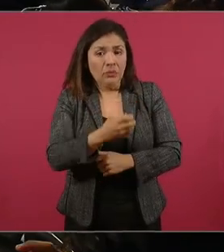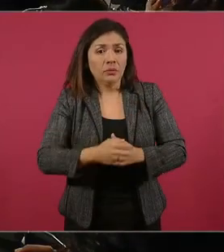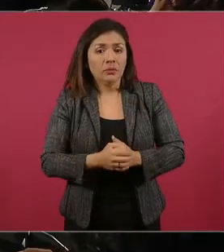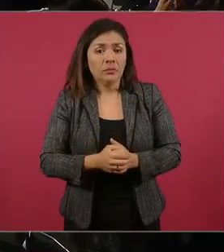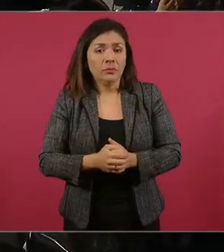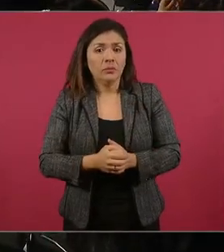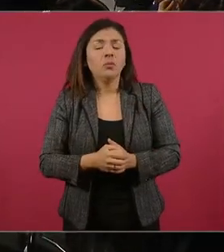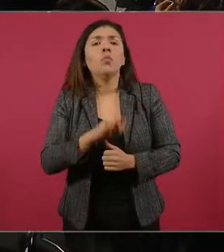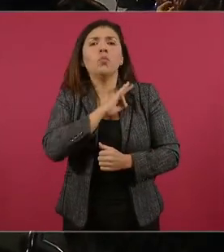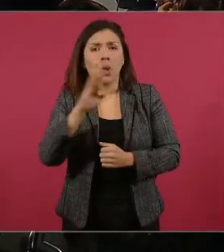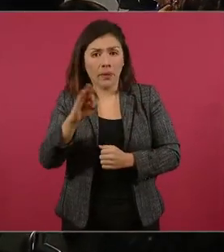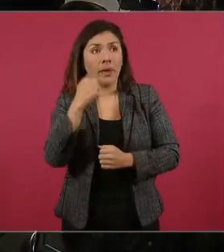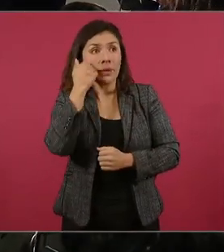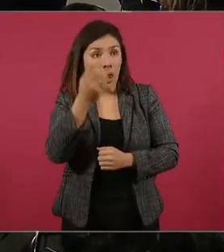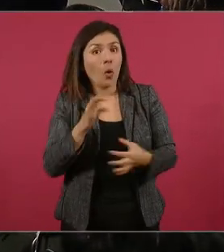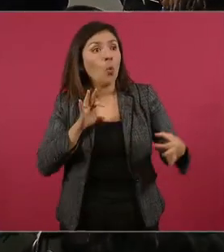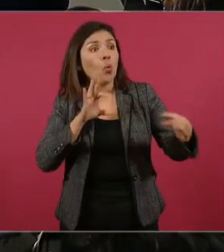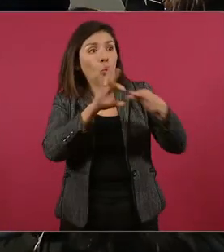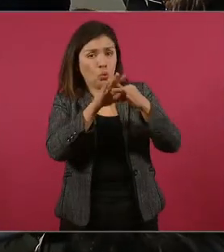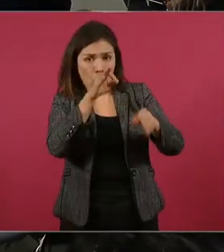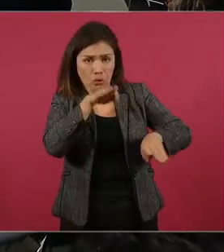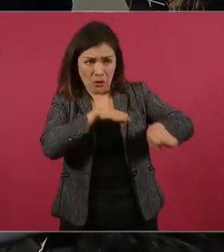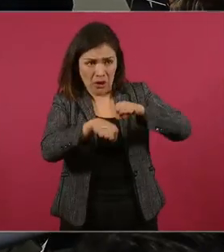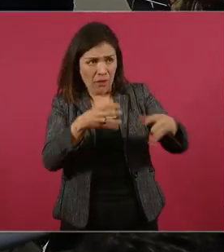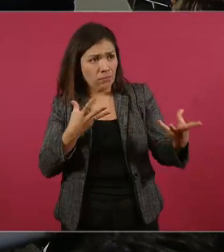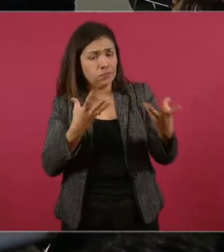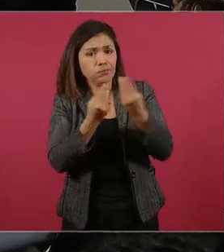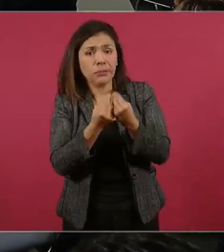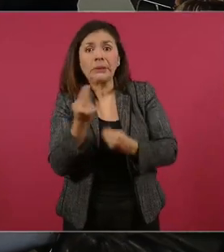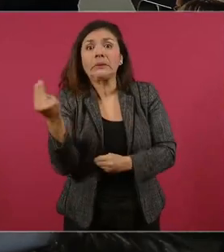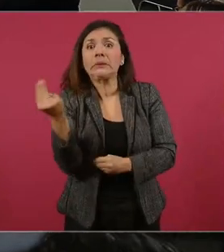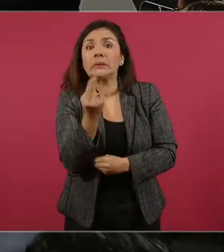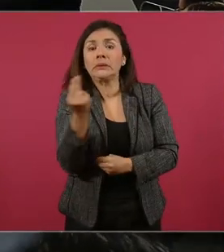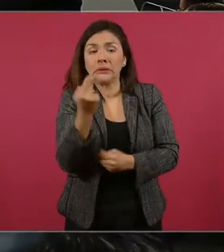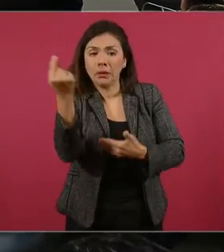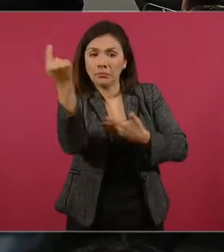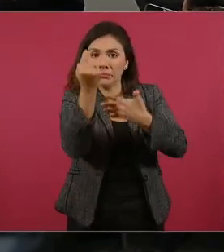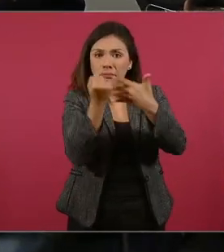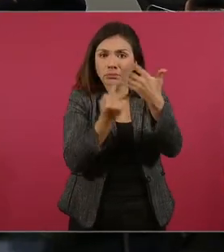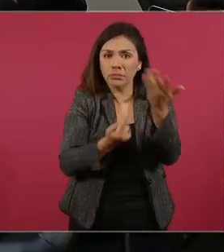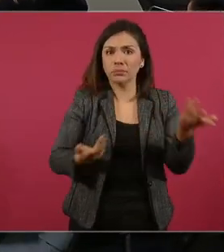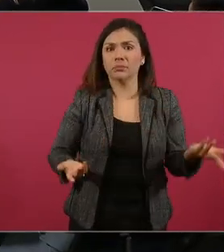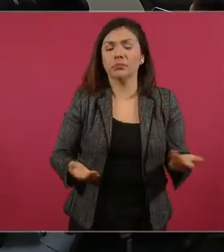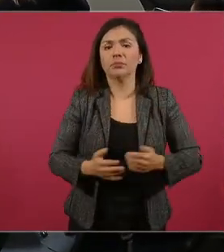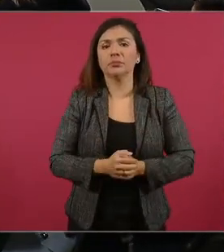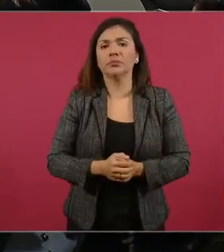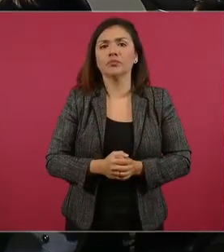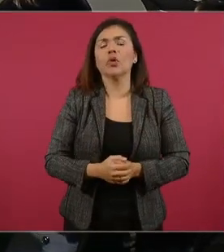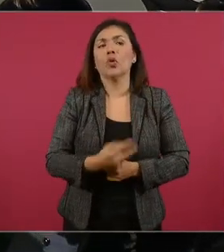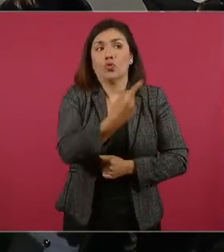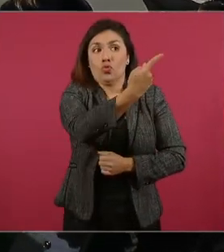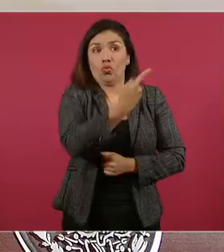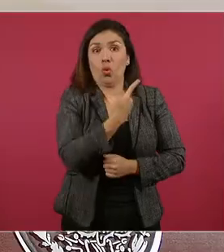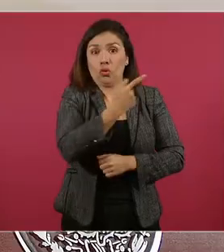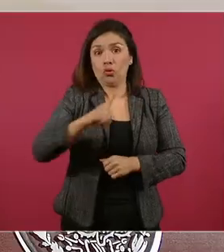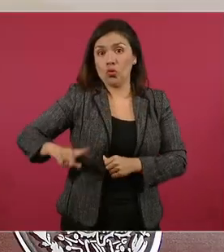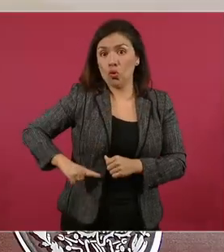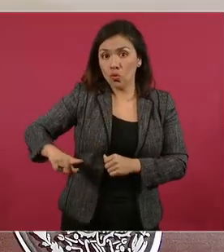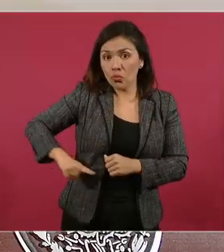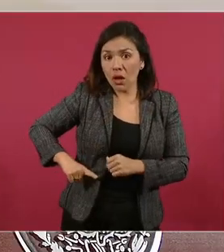o se da la cooperación que necesitamos tener. ¿Hasta cuántos los dos gobiernos,